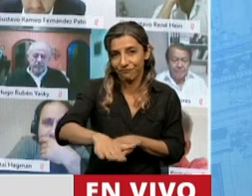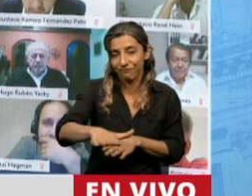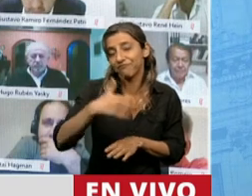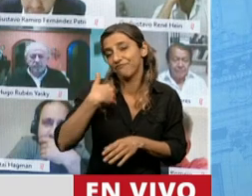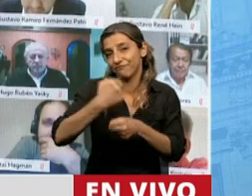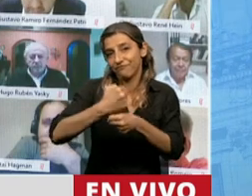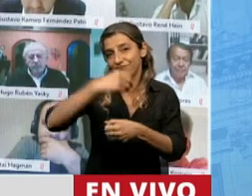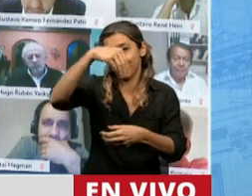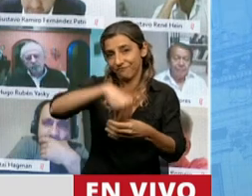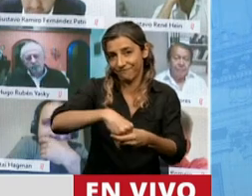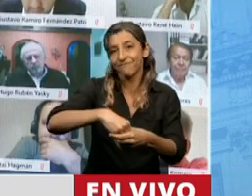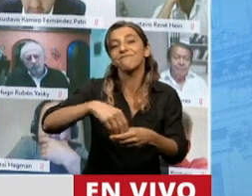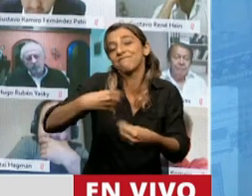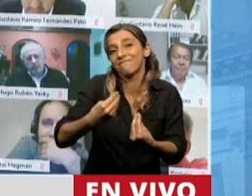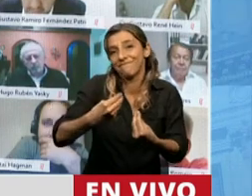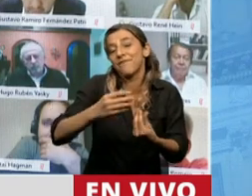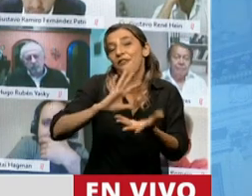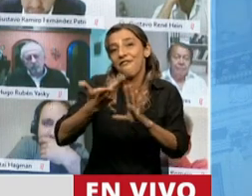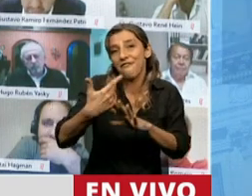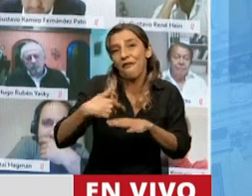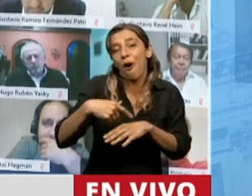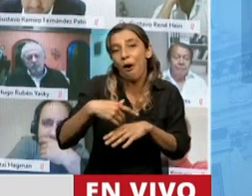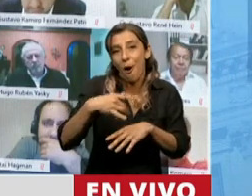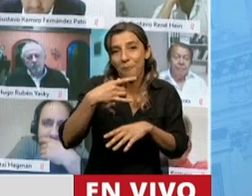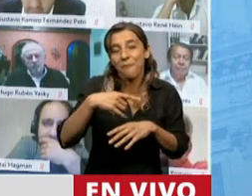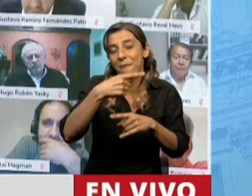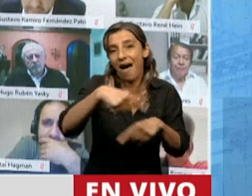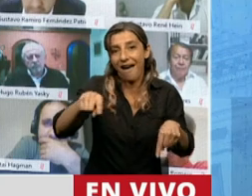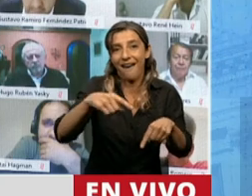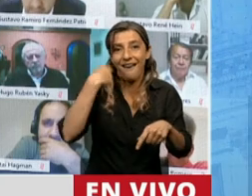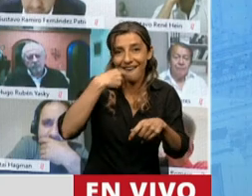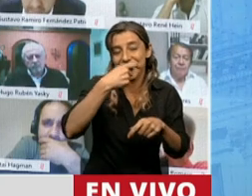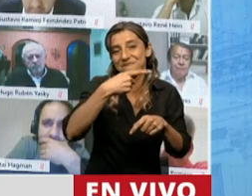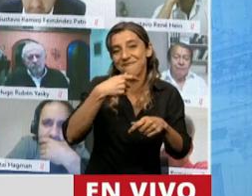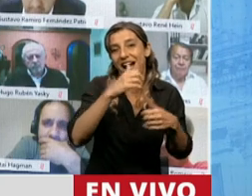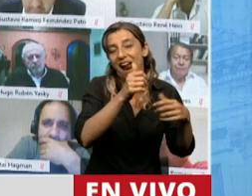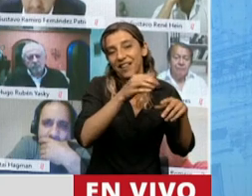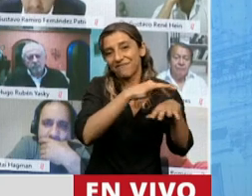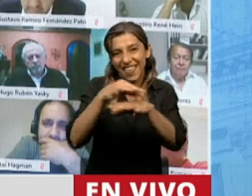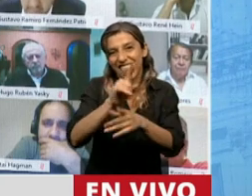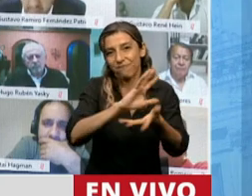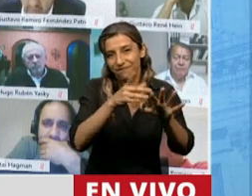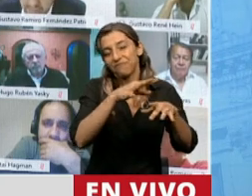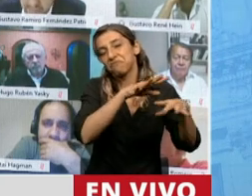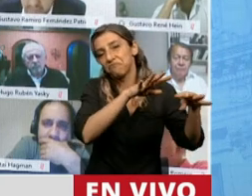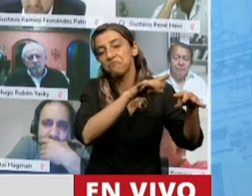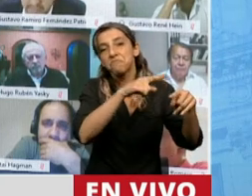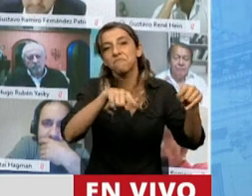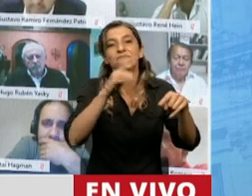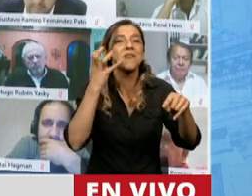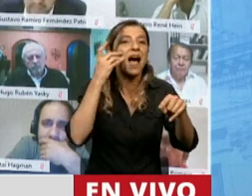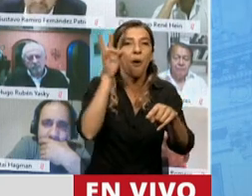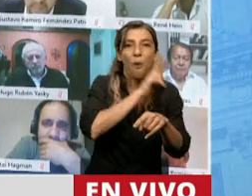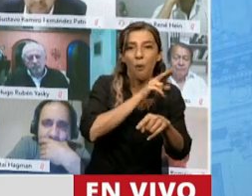forestal arriaba los huyes mi abuela también de ahí de basail el de villera mi abuela de basail se encontraron la